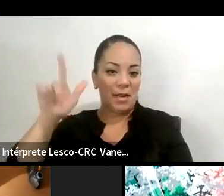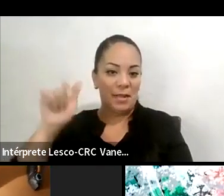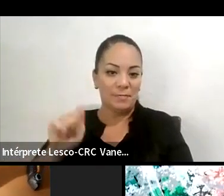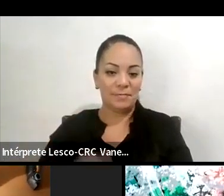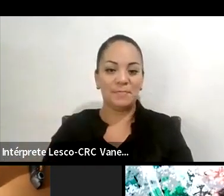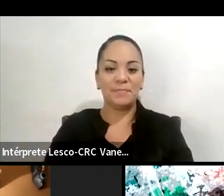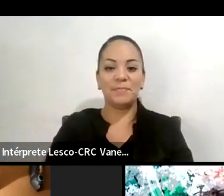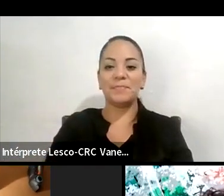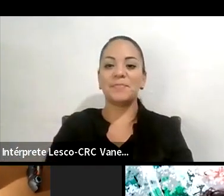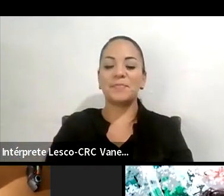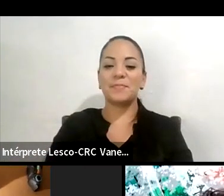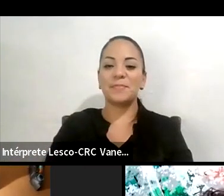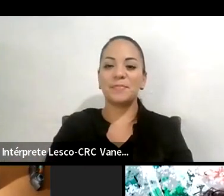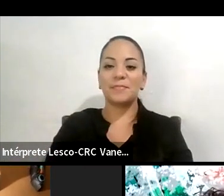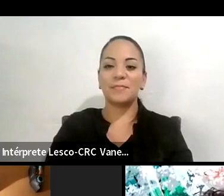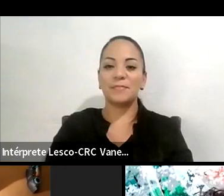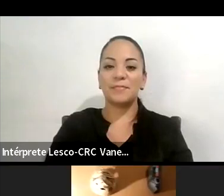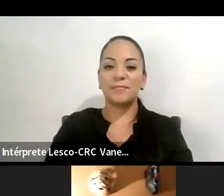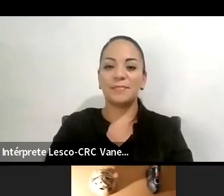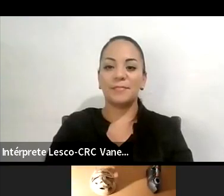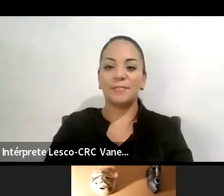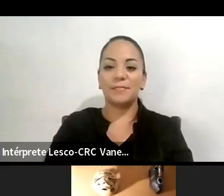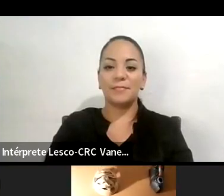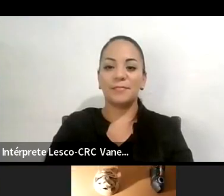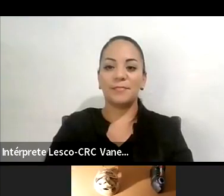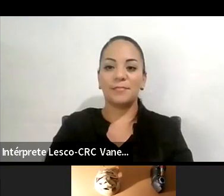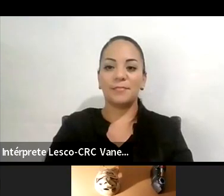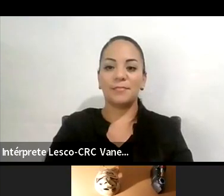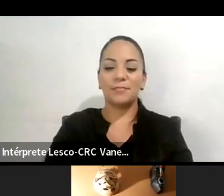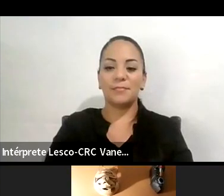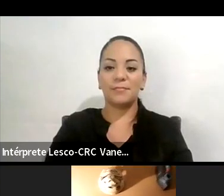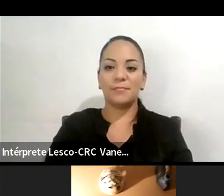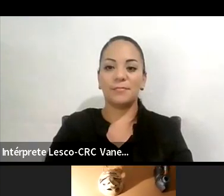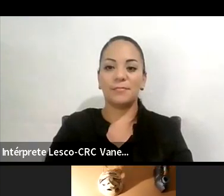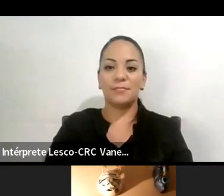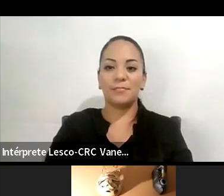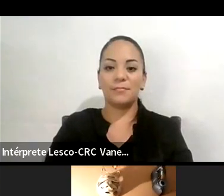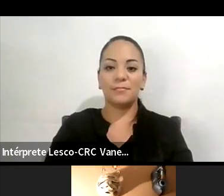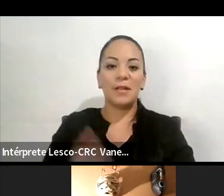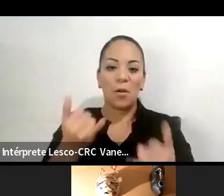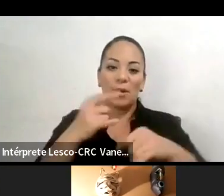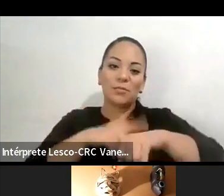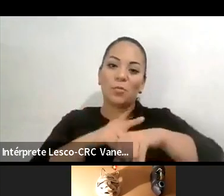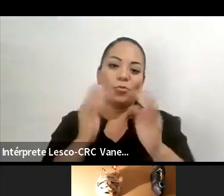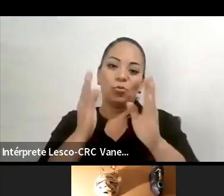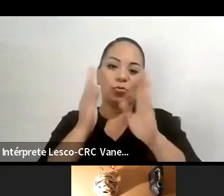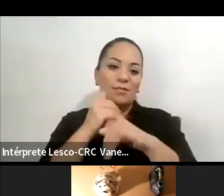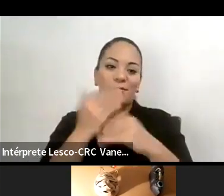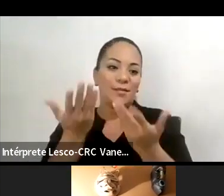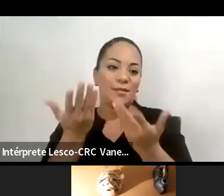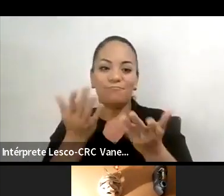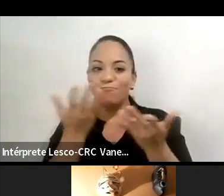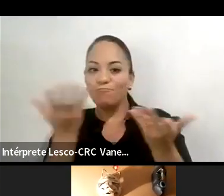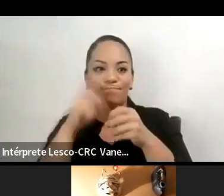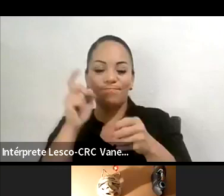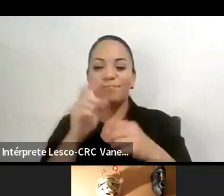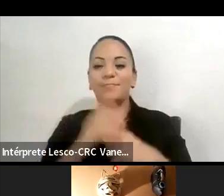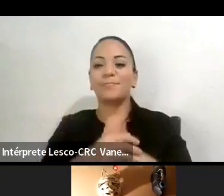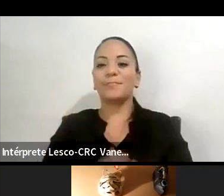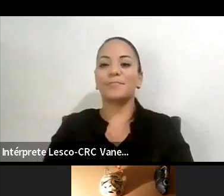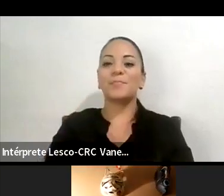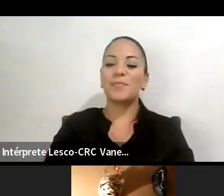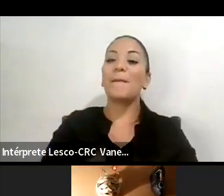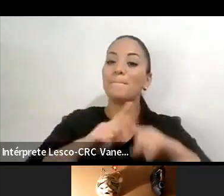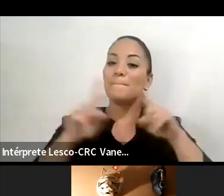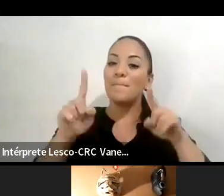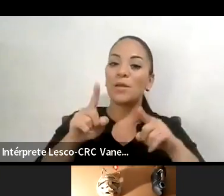en este caso bueno, él no nos acompaña en este momento, pero bueno, la